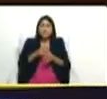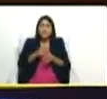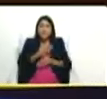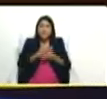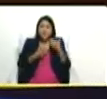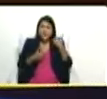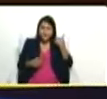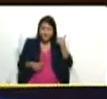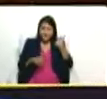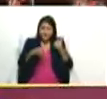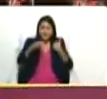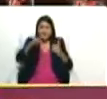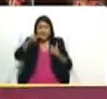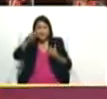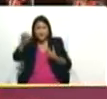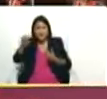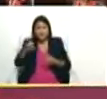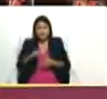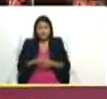Consejo Nacional Electoral.